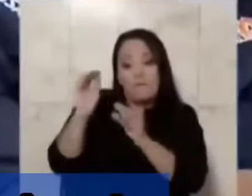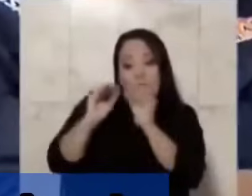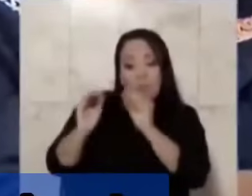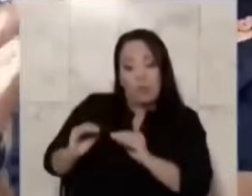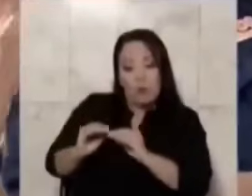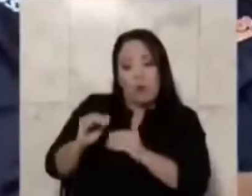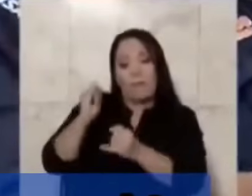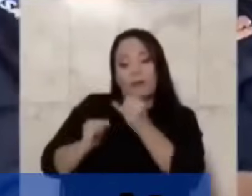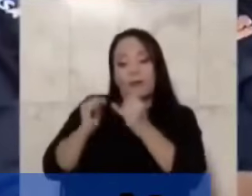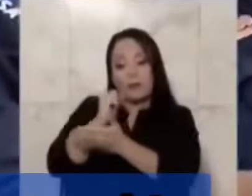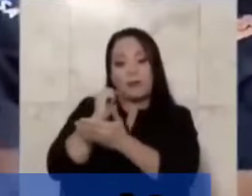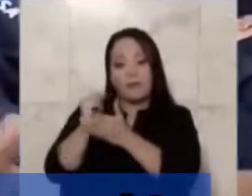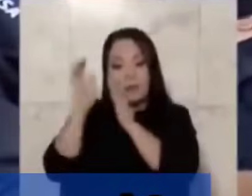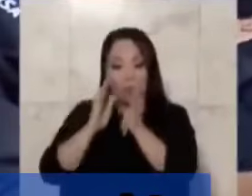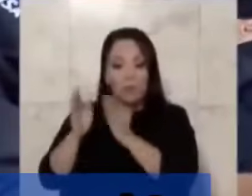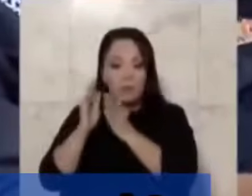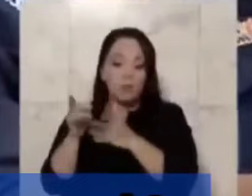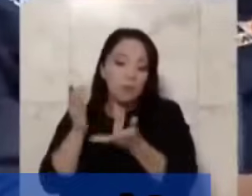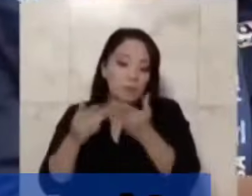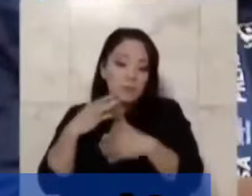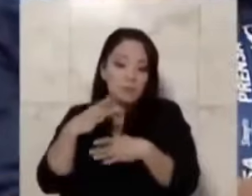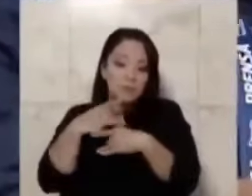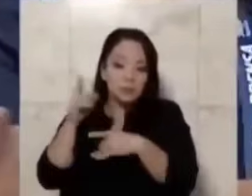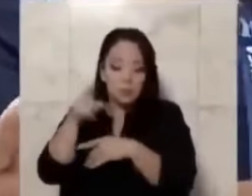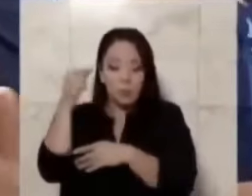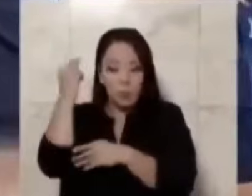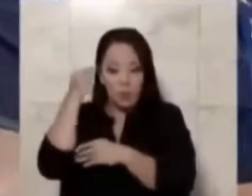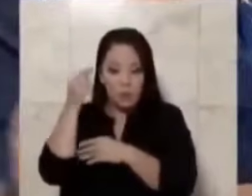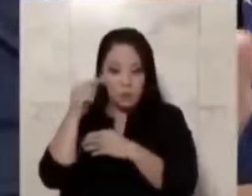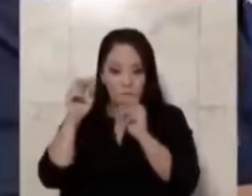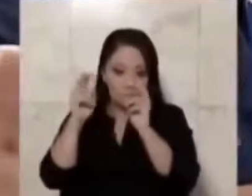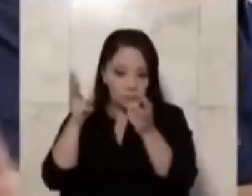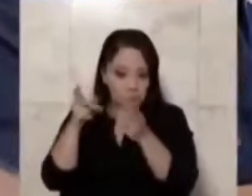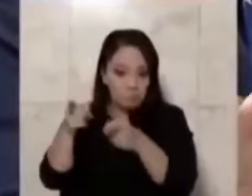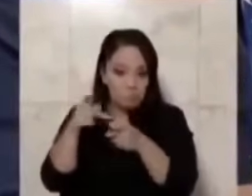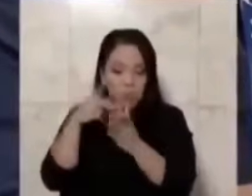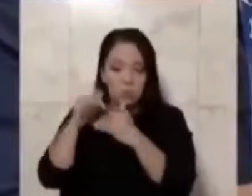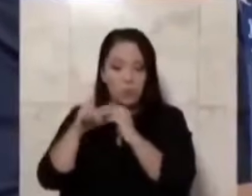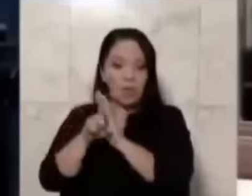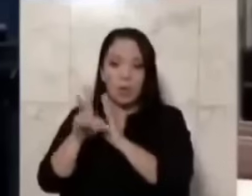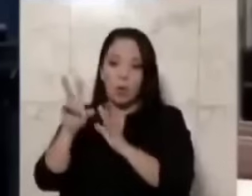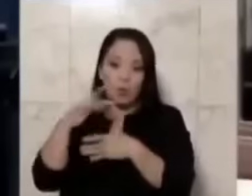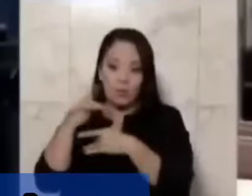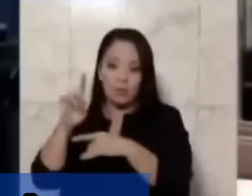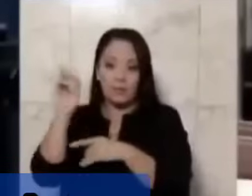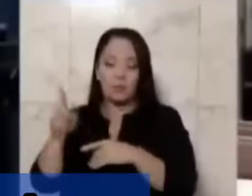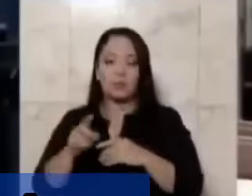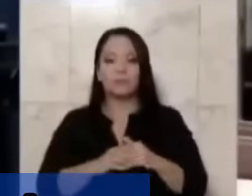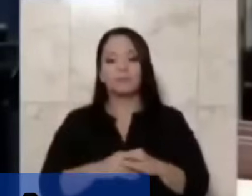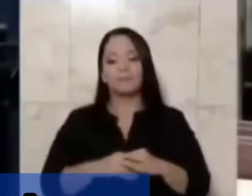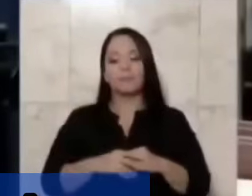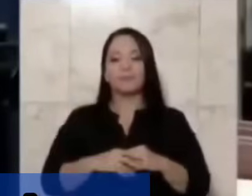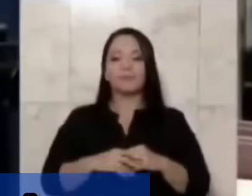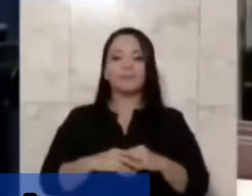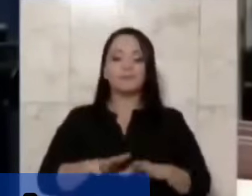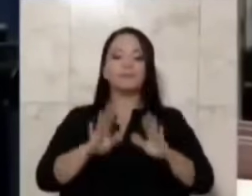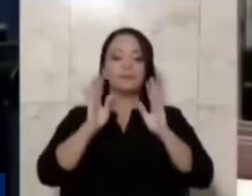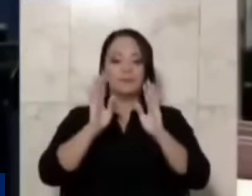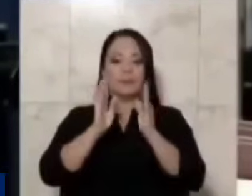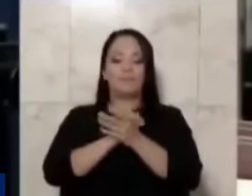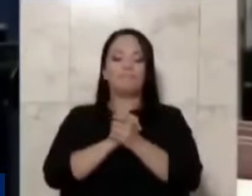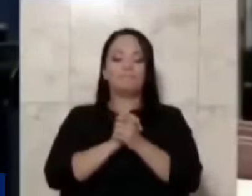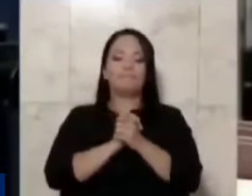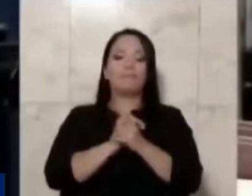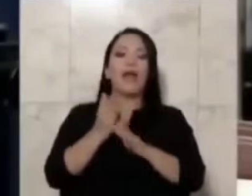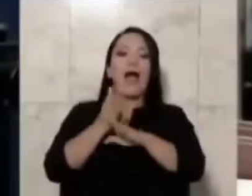crimen organizado, si sería de interés en esta administración ese proyecto de ley o del todo no interesa. Gracias. Antes de que entre el señor ministro, que